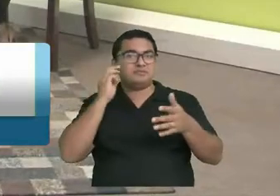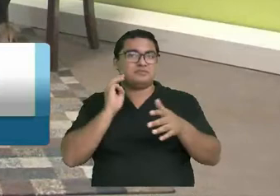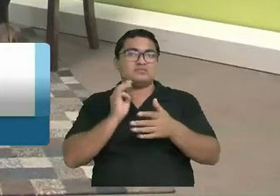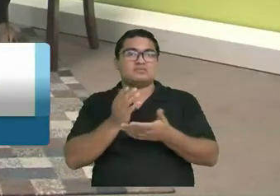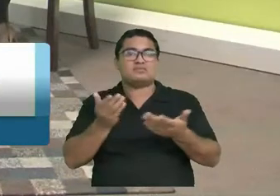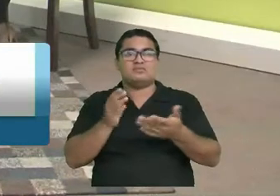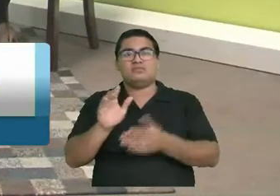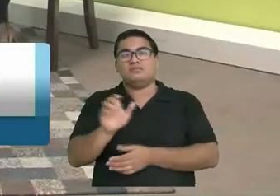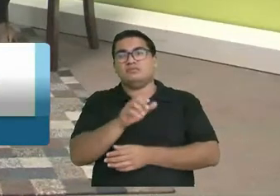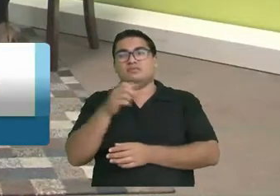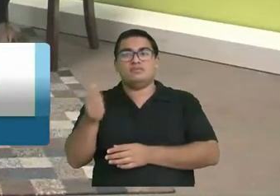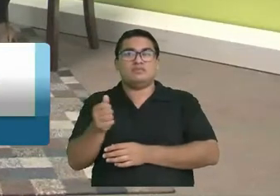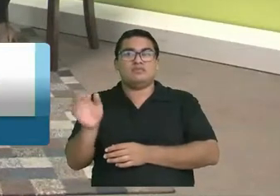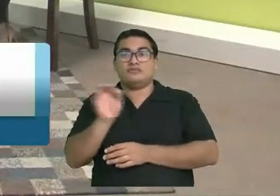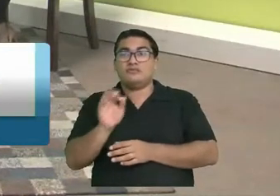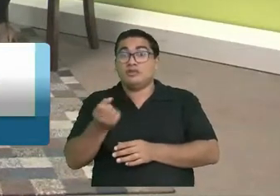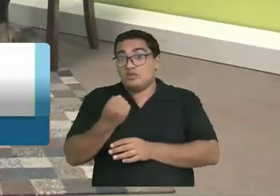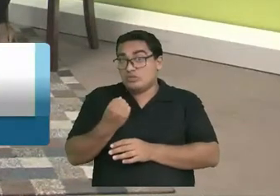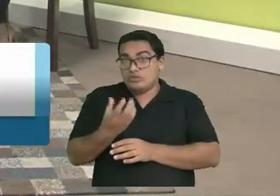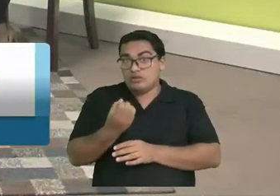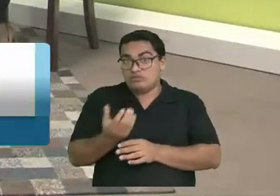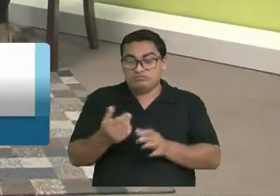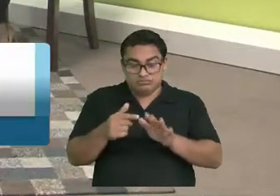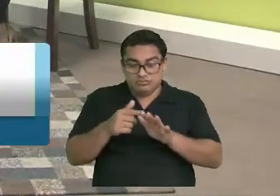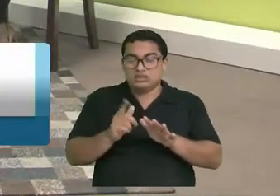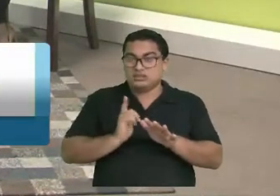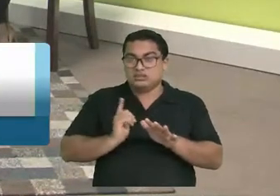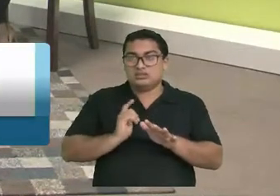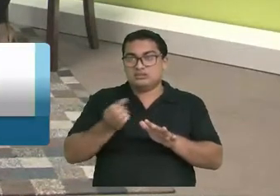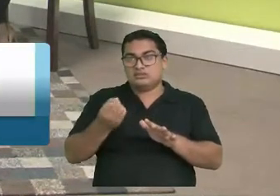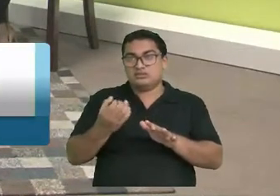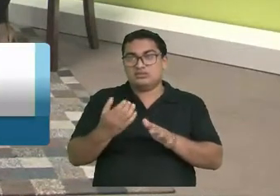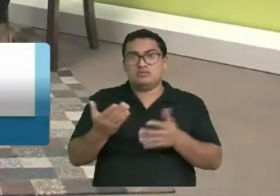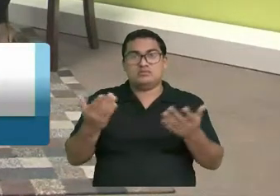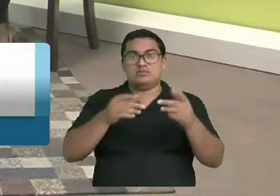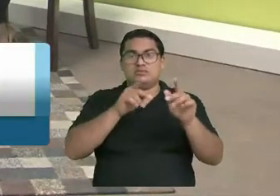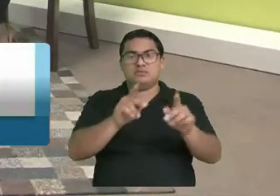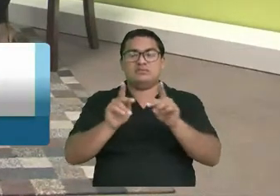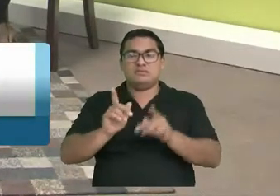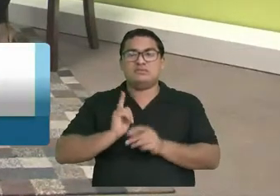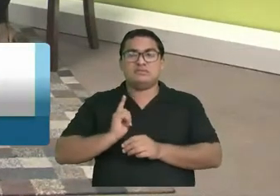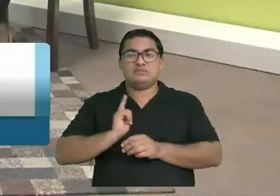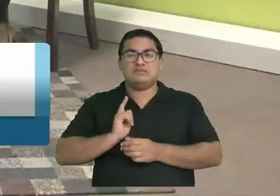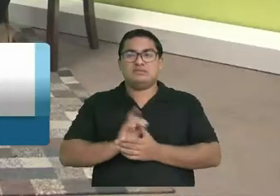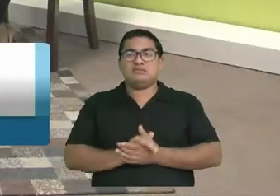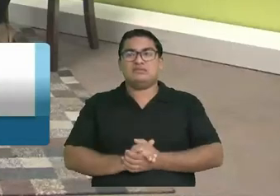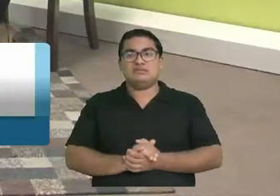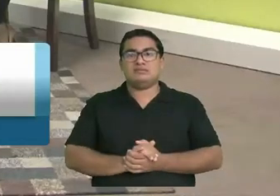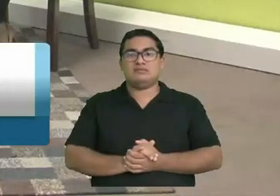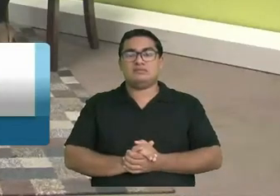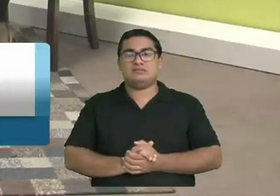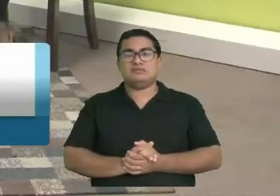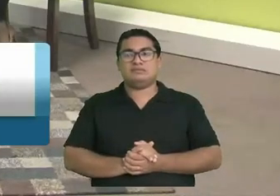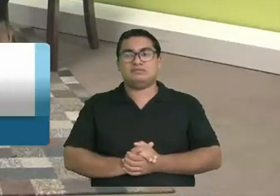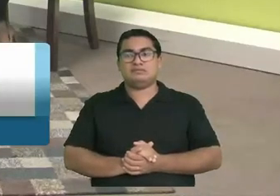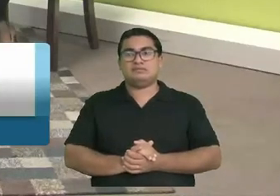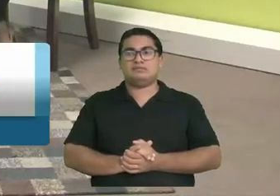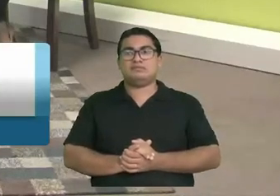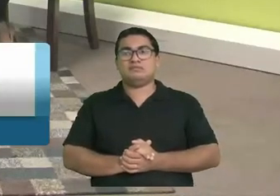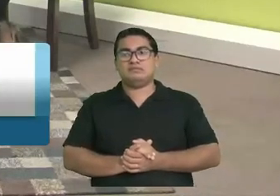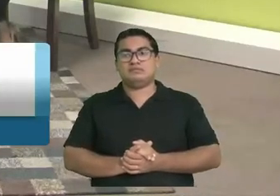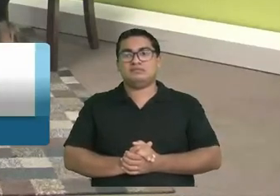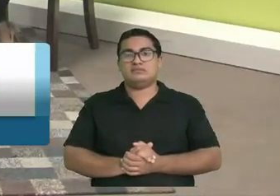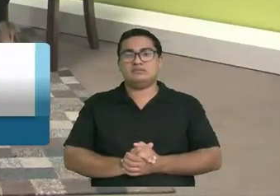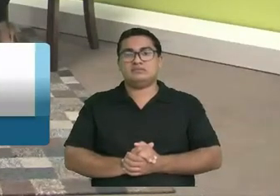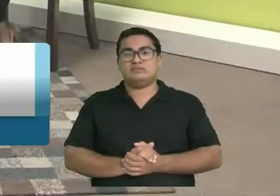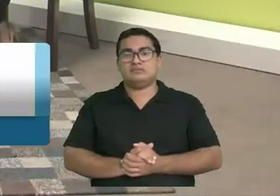mano, hay dolor. ¿Qué manifiestan los pacientes que tienen este síndrome? ¿Dolor? ¿Qué